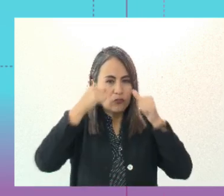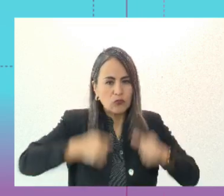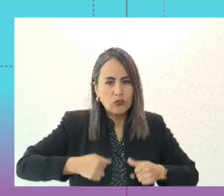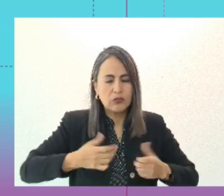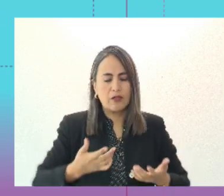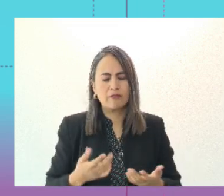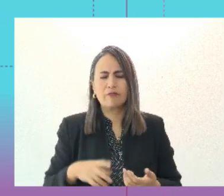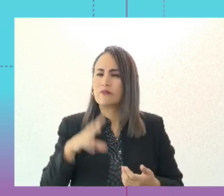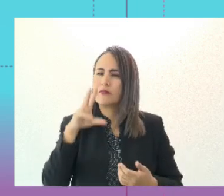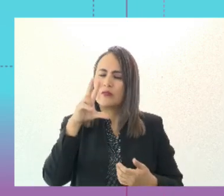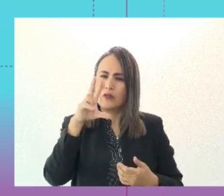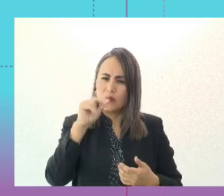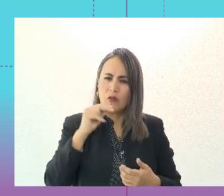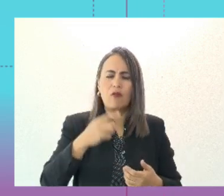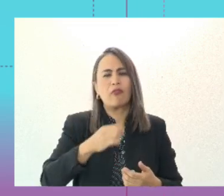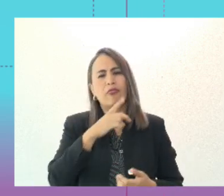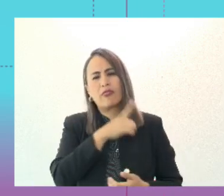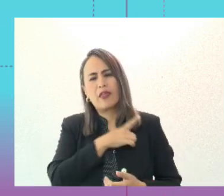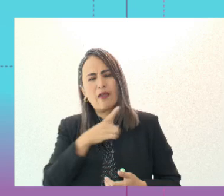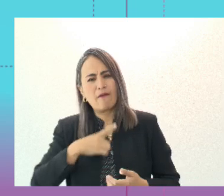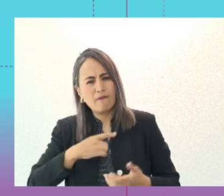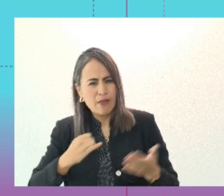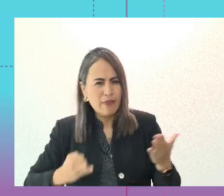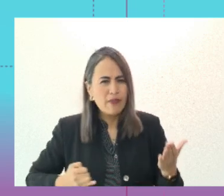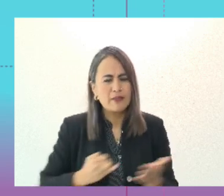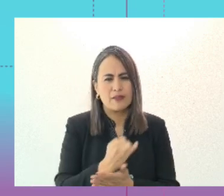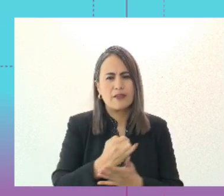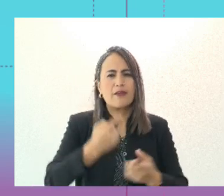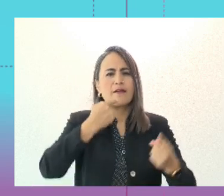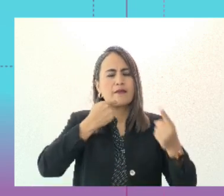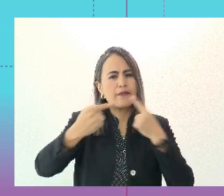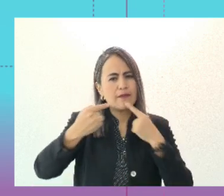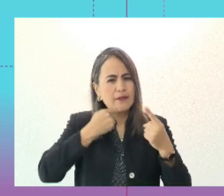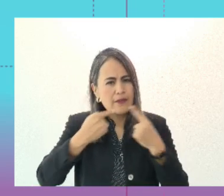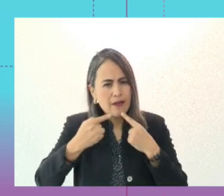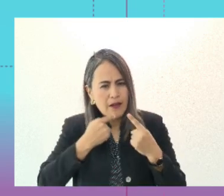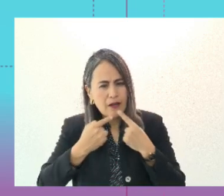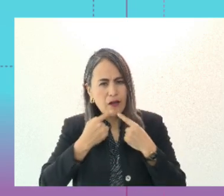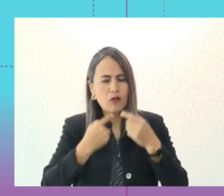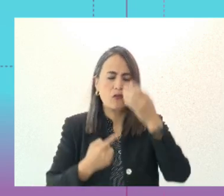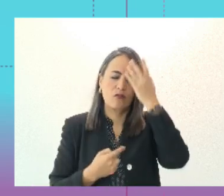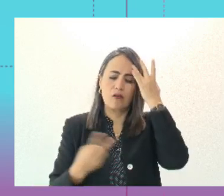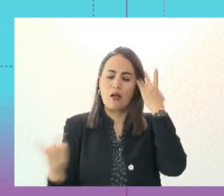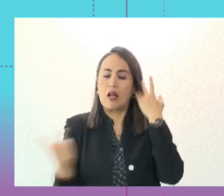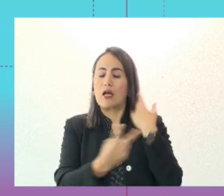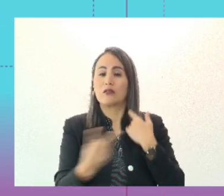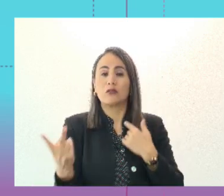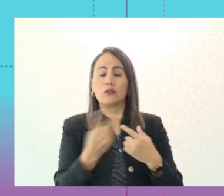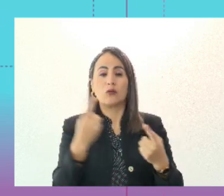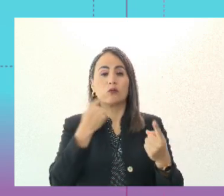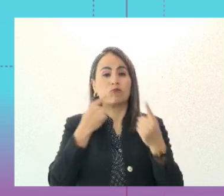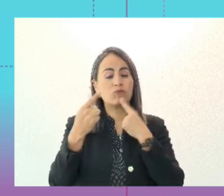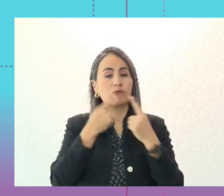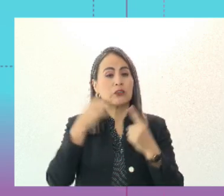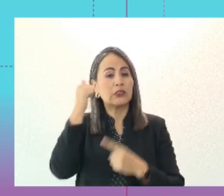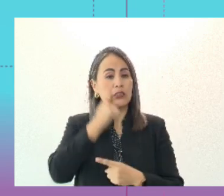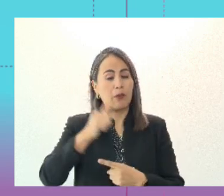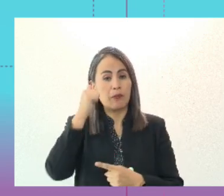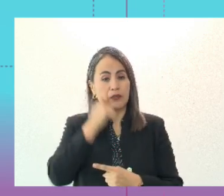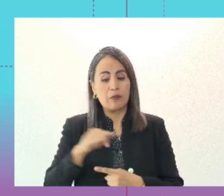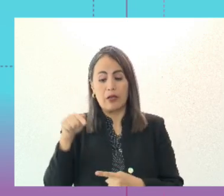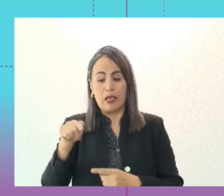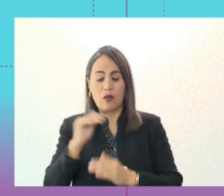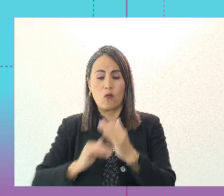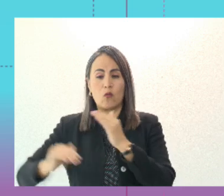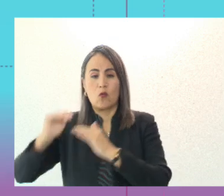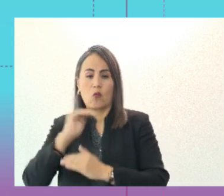una deliberación, en un proceso dialéctico, es decir, de diálogo entre ambas partes, entre quienes ejercen